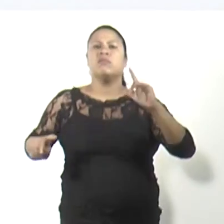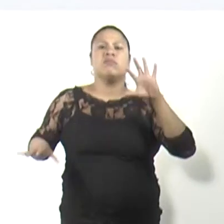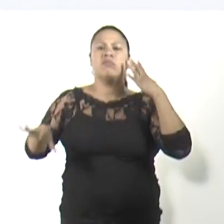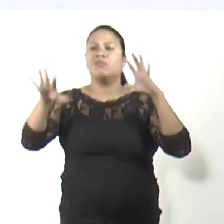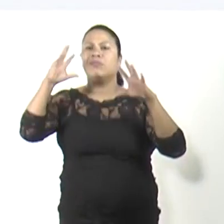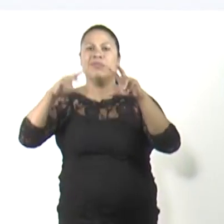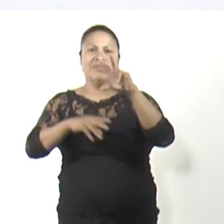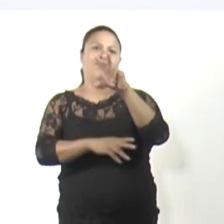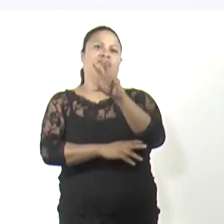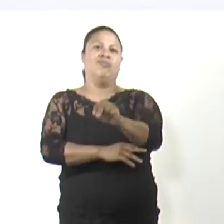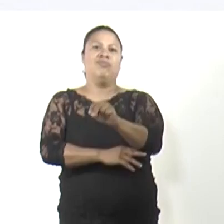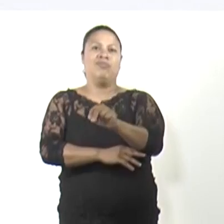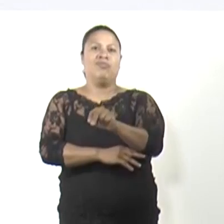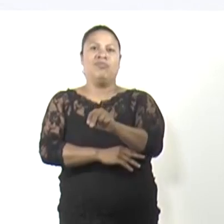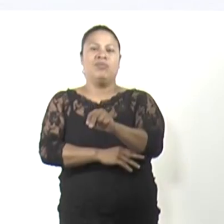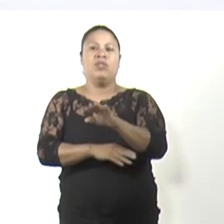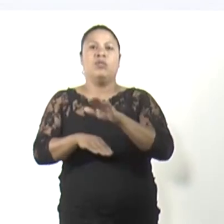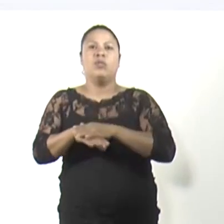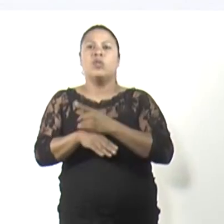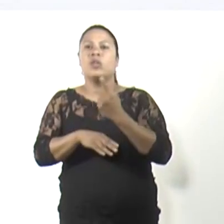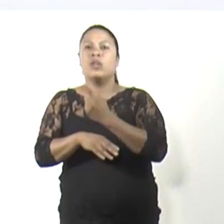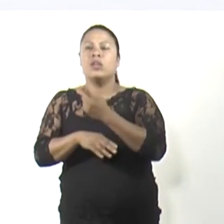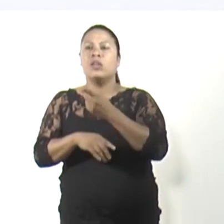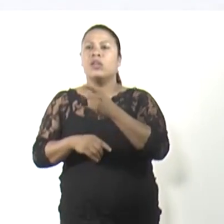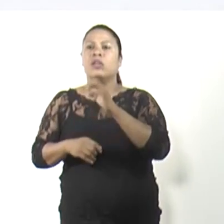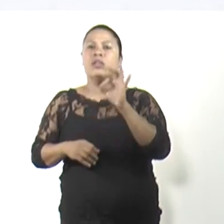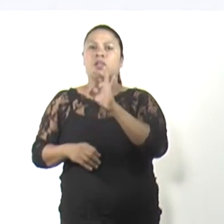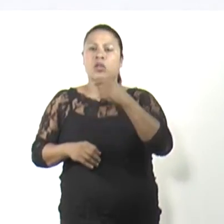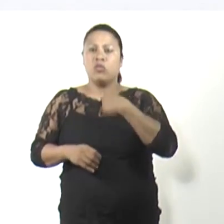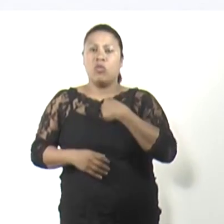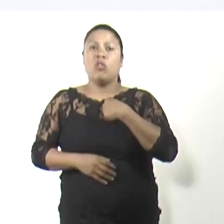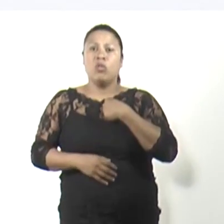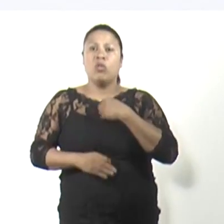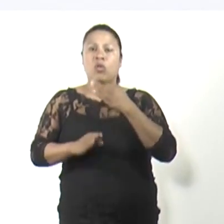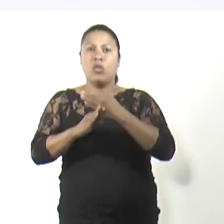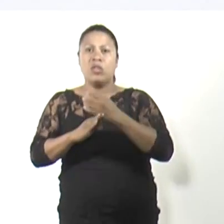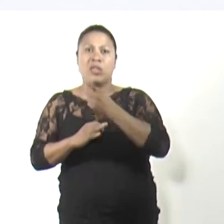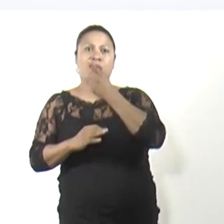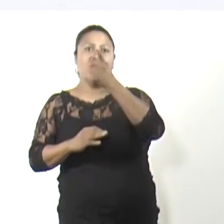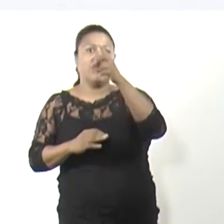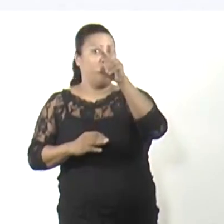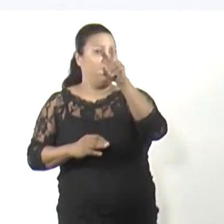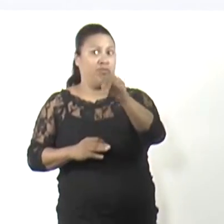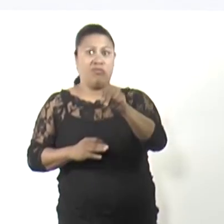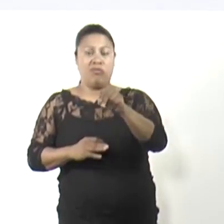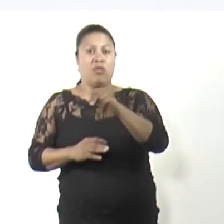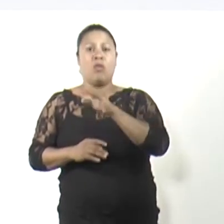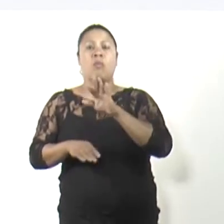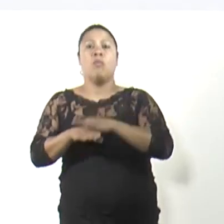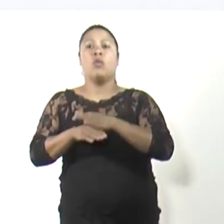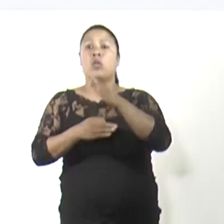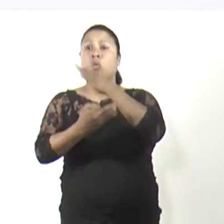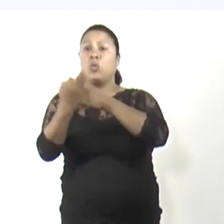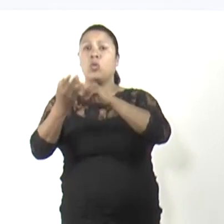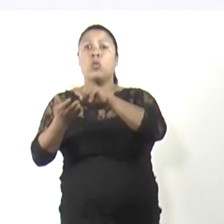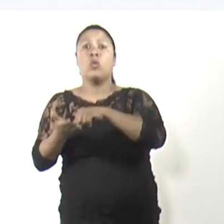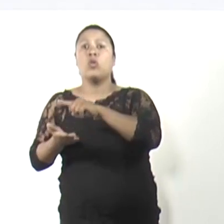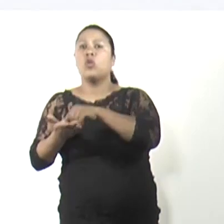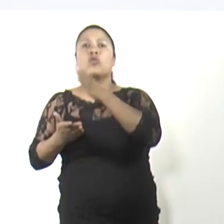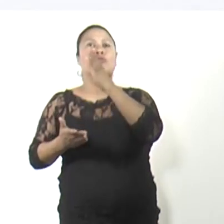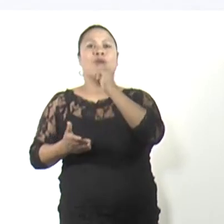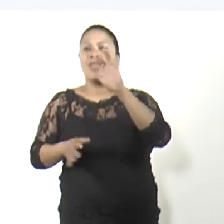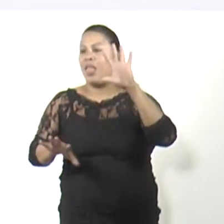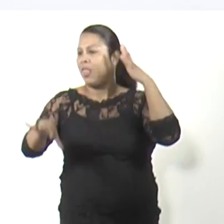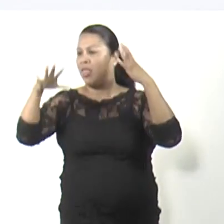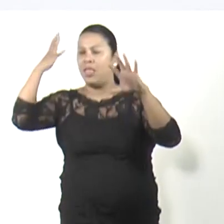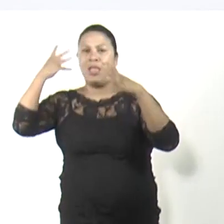No, seguramente ustedes están respondiendo ahora mismo que no, en todos los lugares no se puede hacer lo